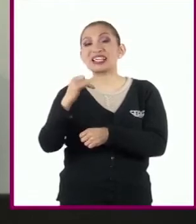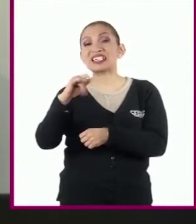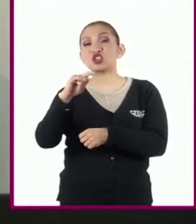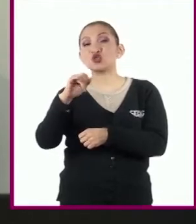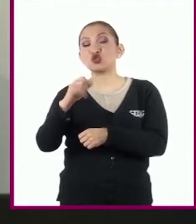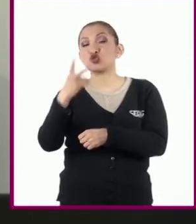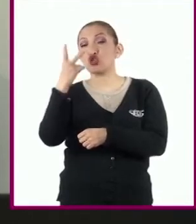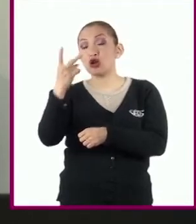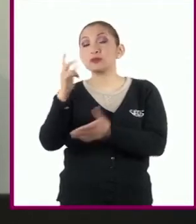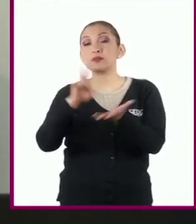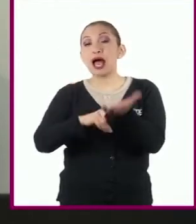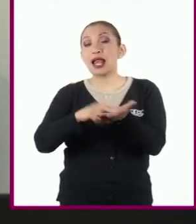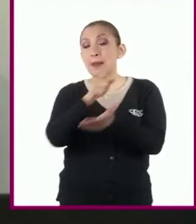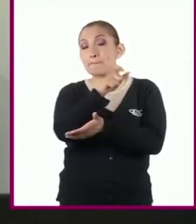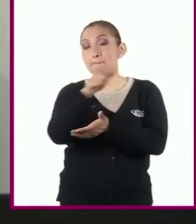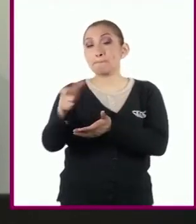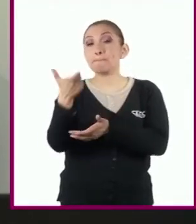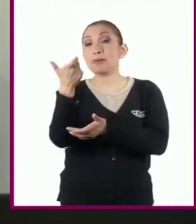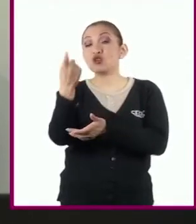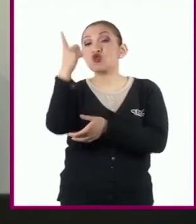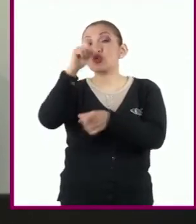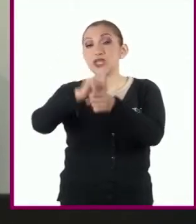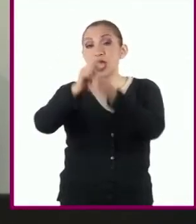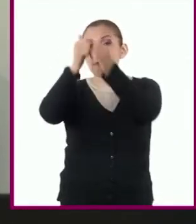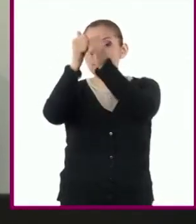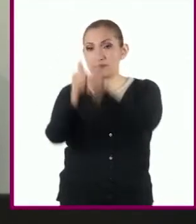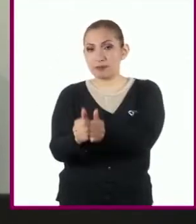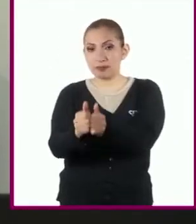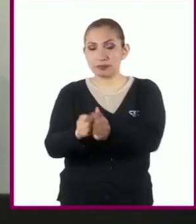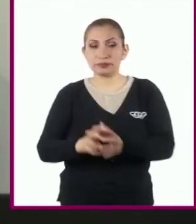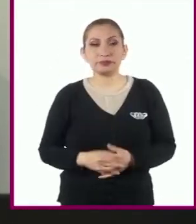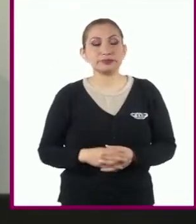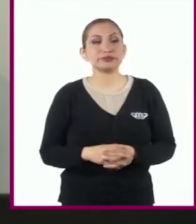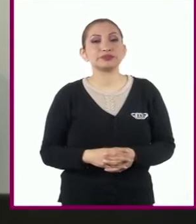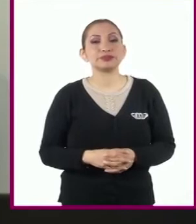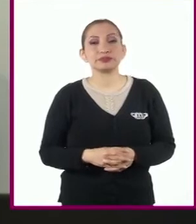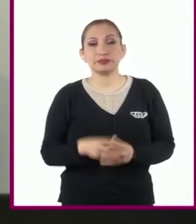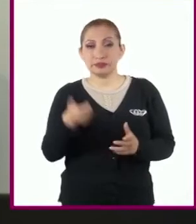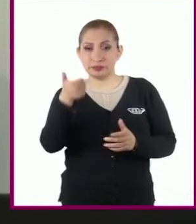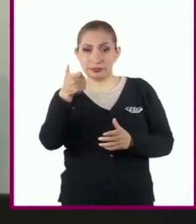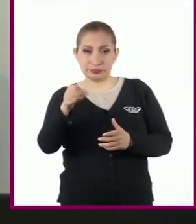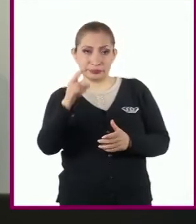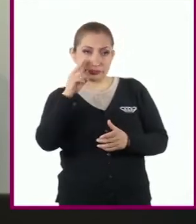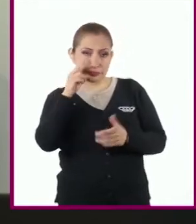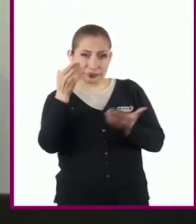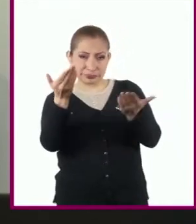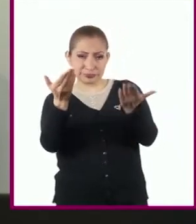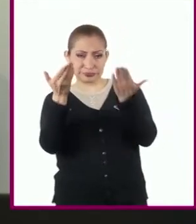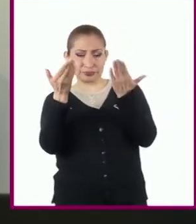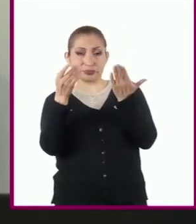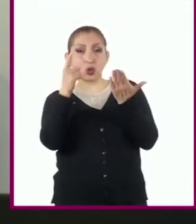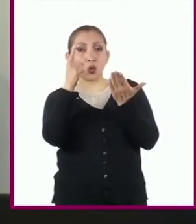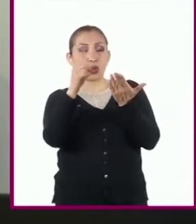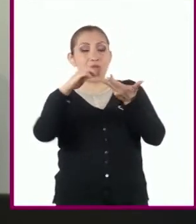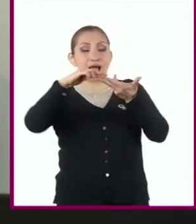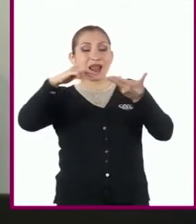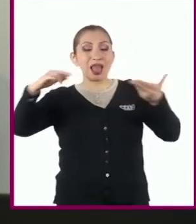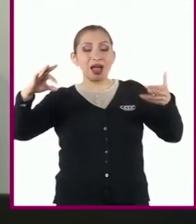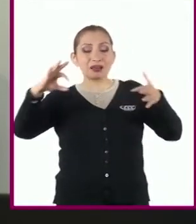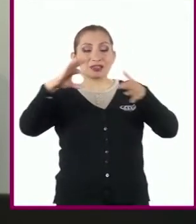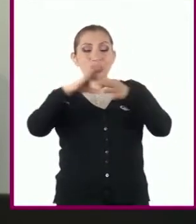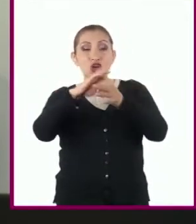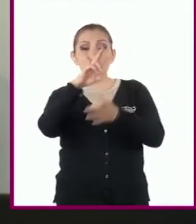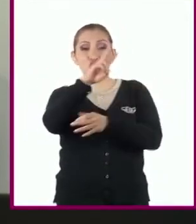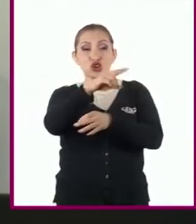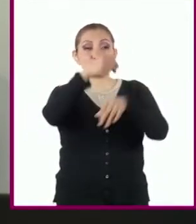el costo en pesos por cada día de hospedaje. En esta situación se presenta una relación de